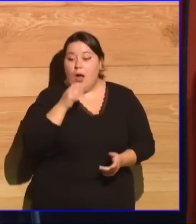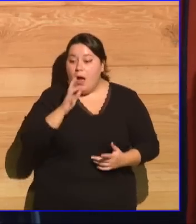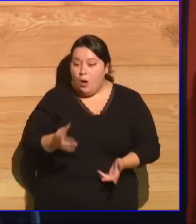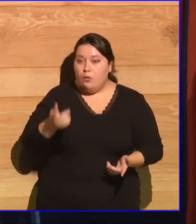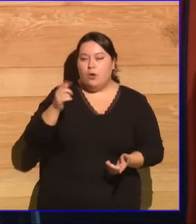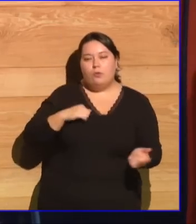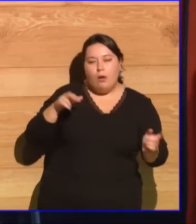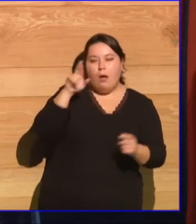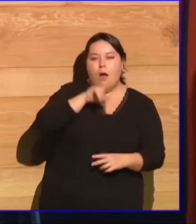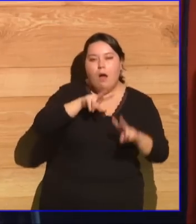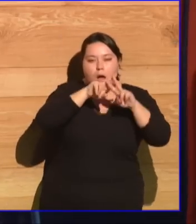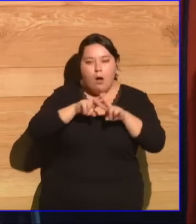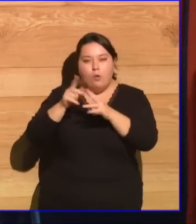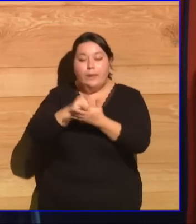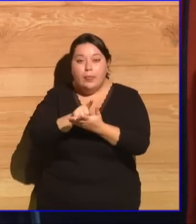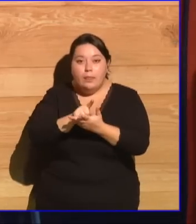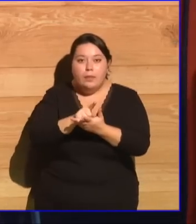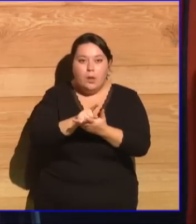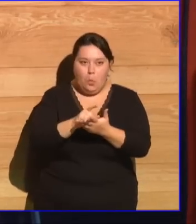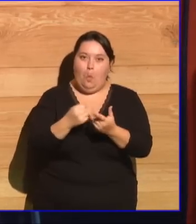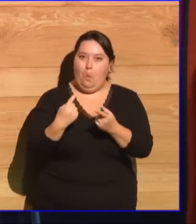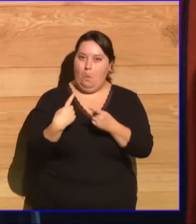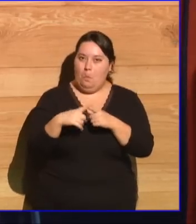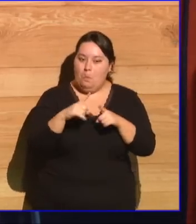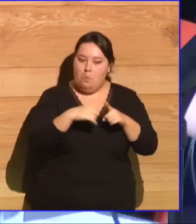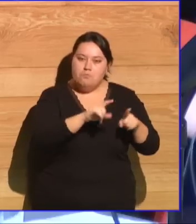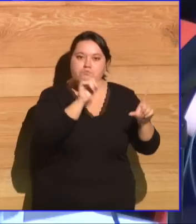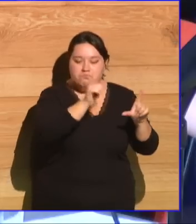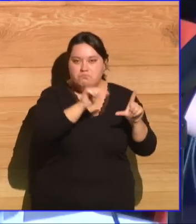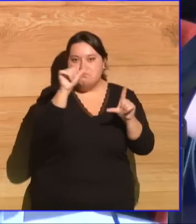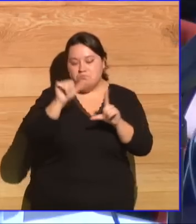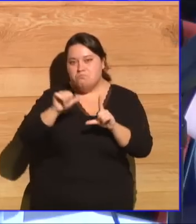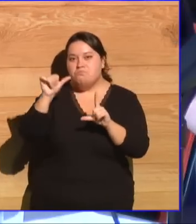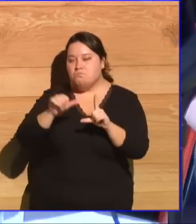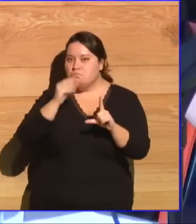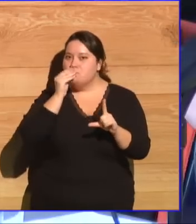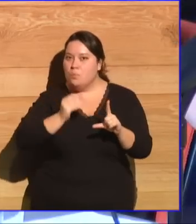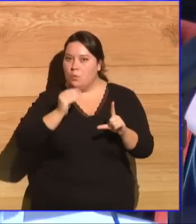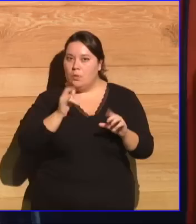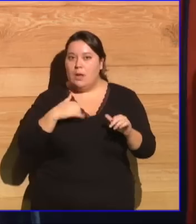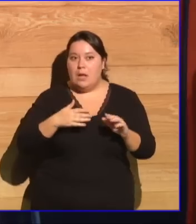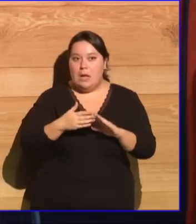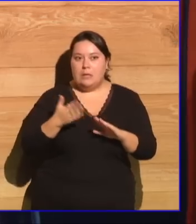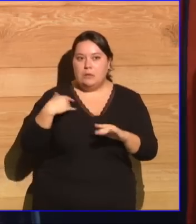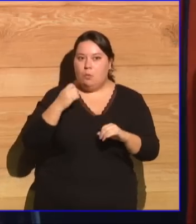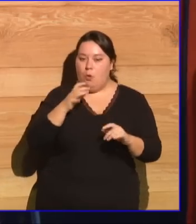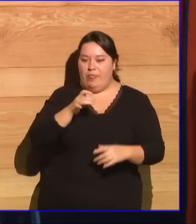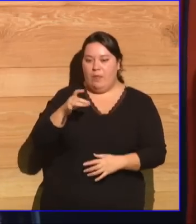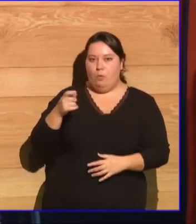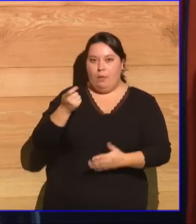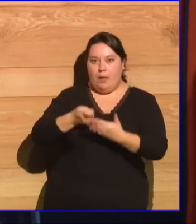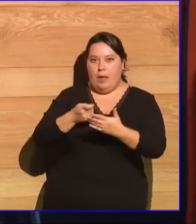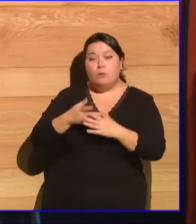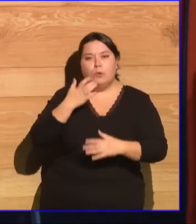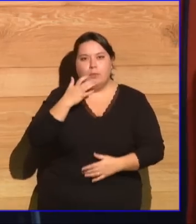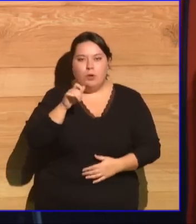que las he repasado y demás, me he encontrado con que eran peliculones que a lo mejor estaba como pagando en su día la deuda de es que es el tío que ha